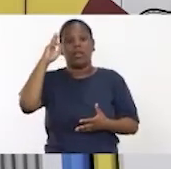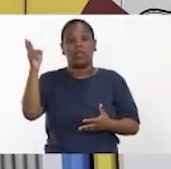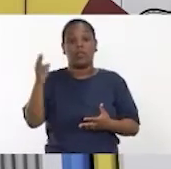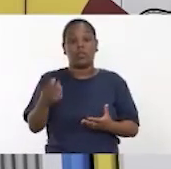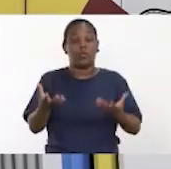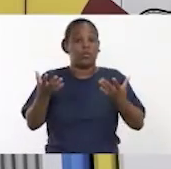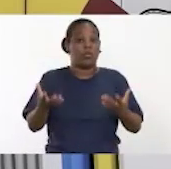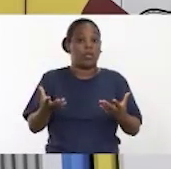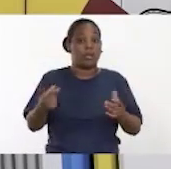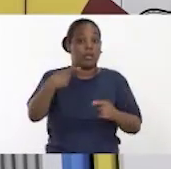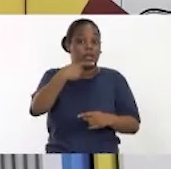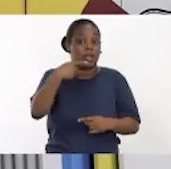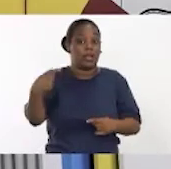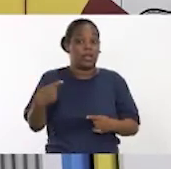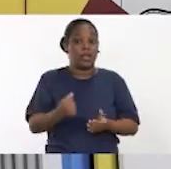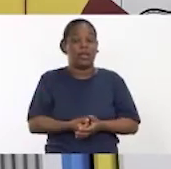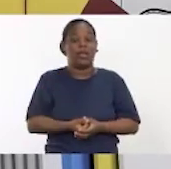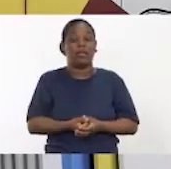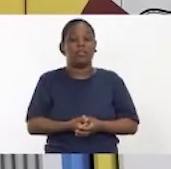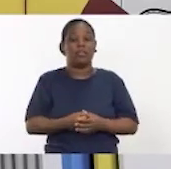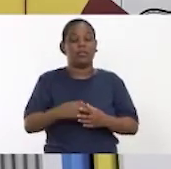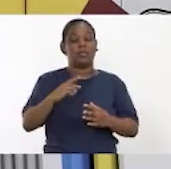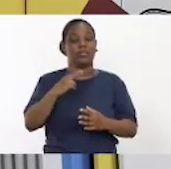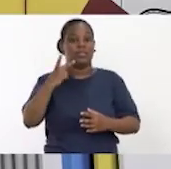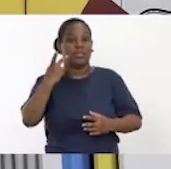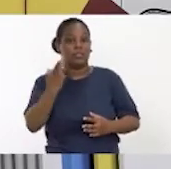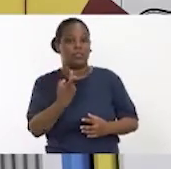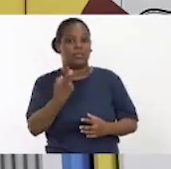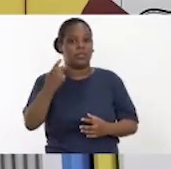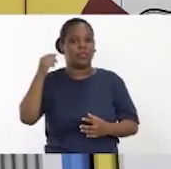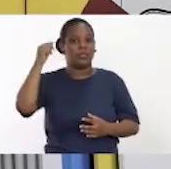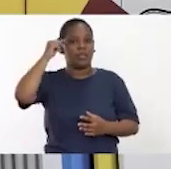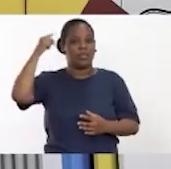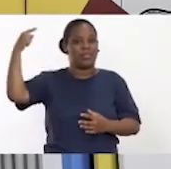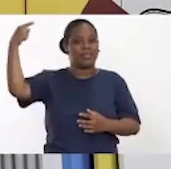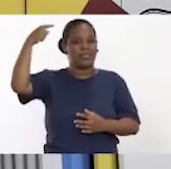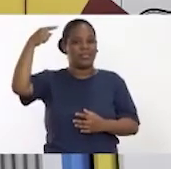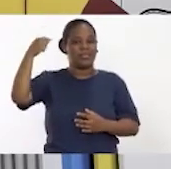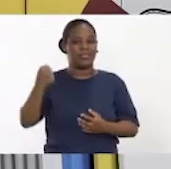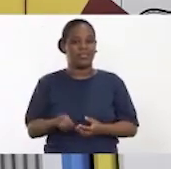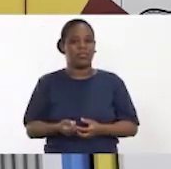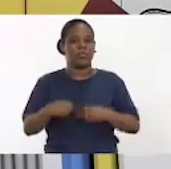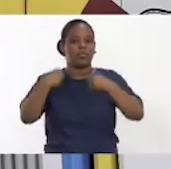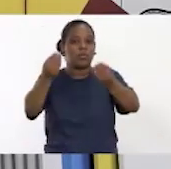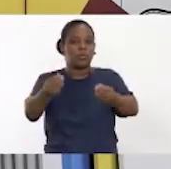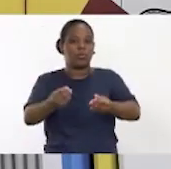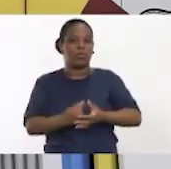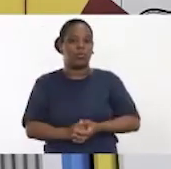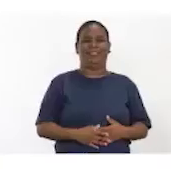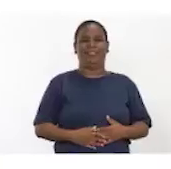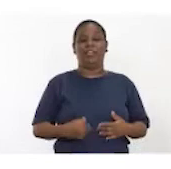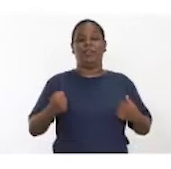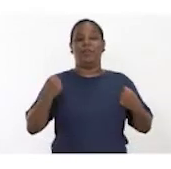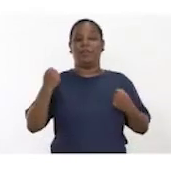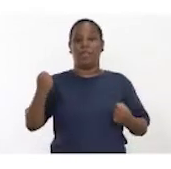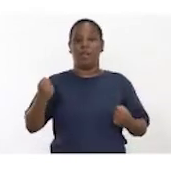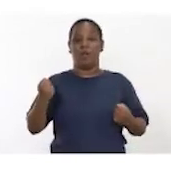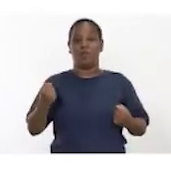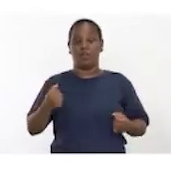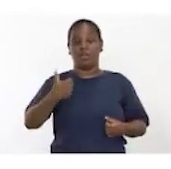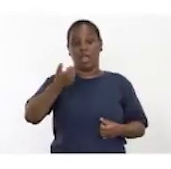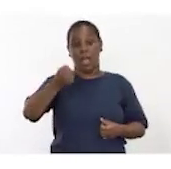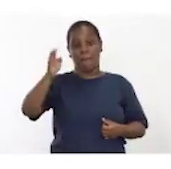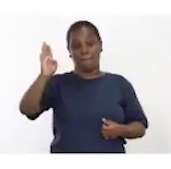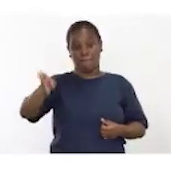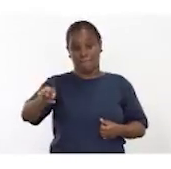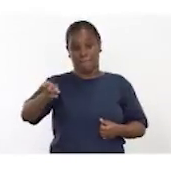Recordar que cuando la carga es negativa, entonces se invierte el sentido que nos dio. La fuerza